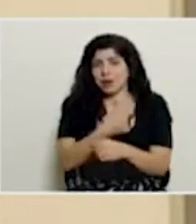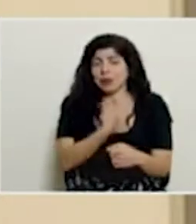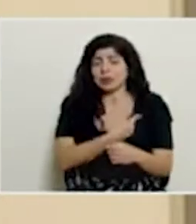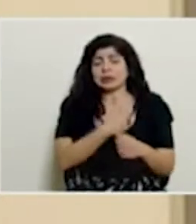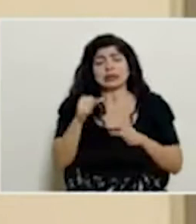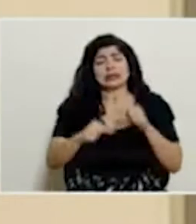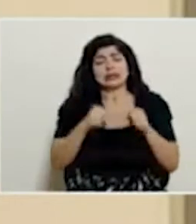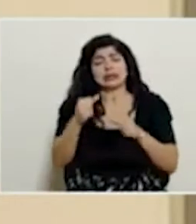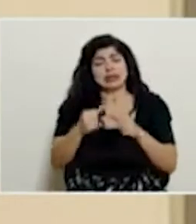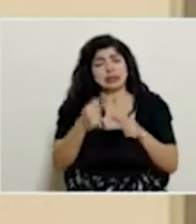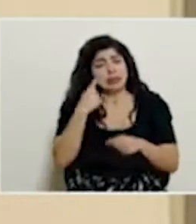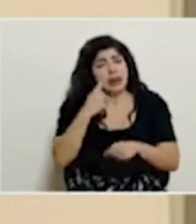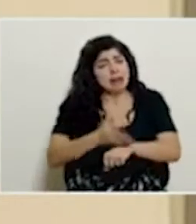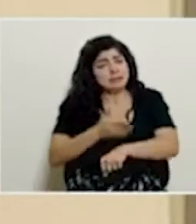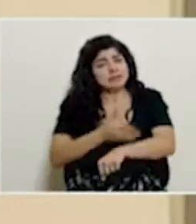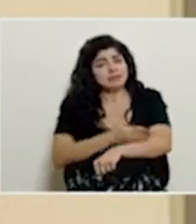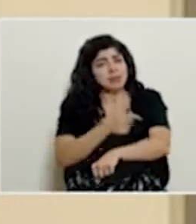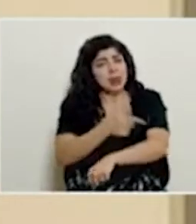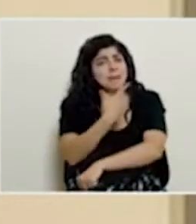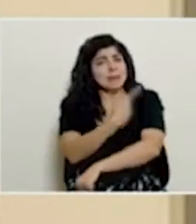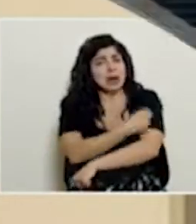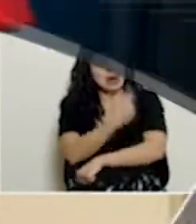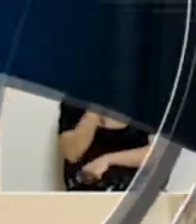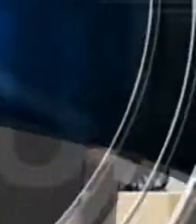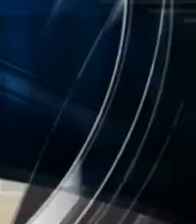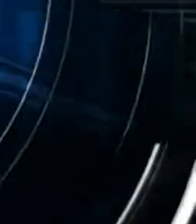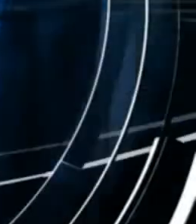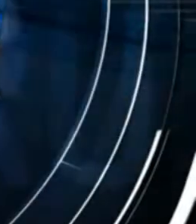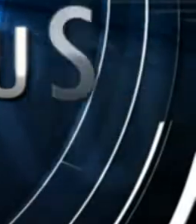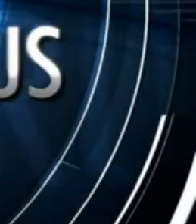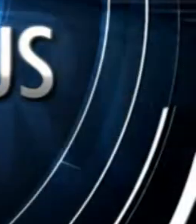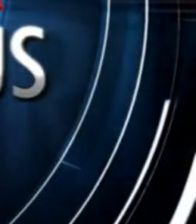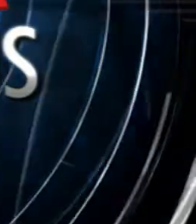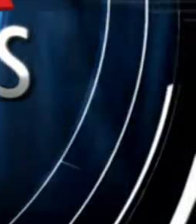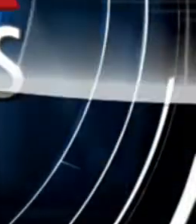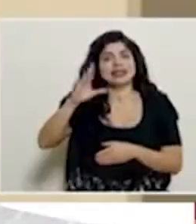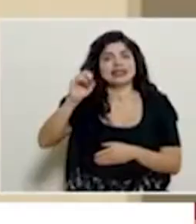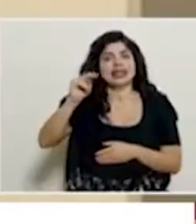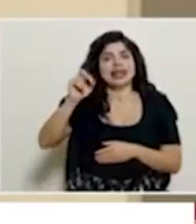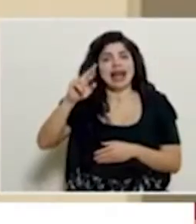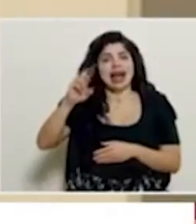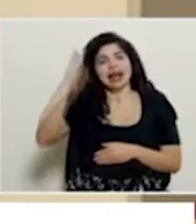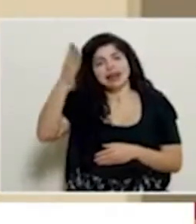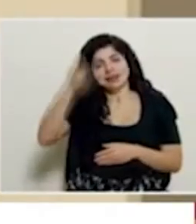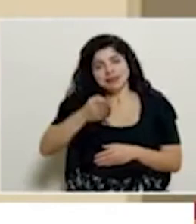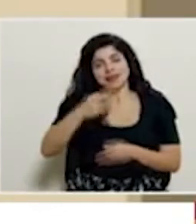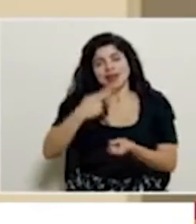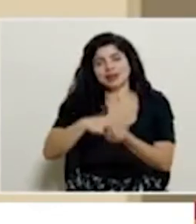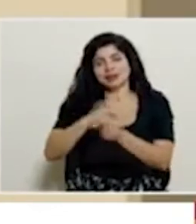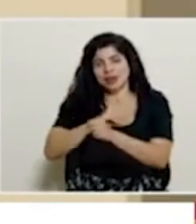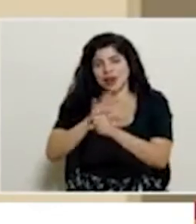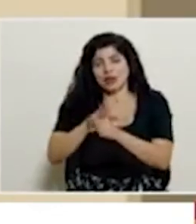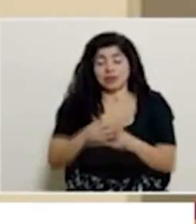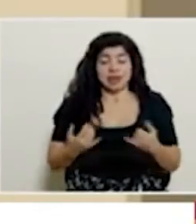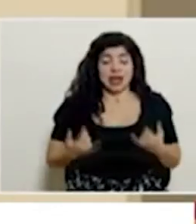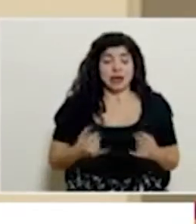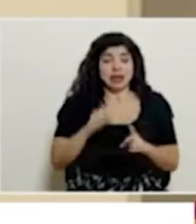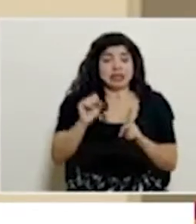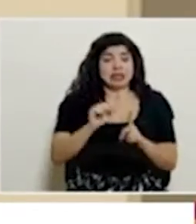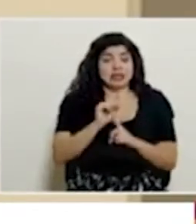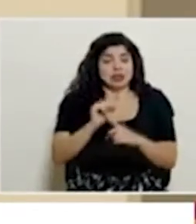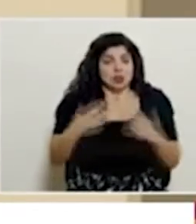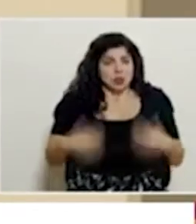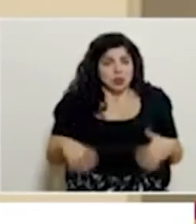proteger a la mayor cantidad de gente posible. Estamos también ante una situación necesitamos que la gente se vacune. De hecho, los casos están